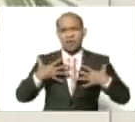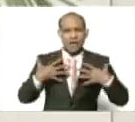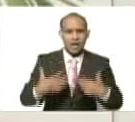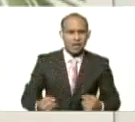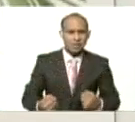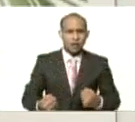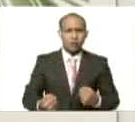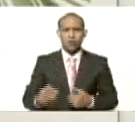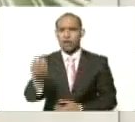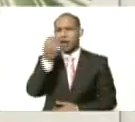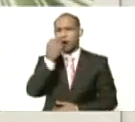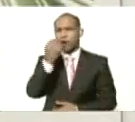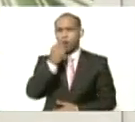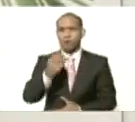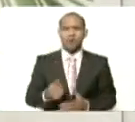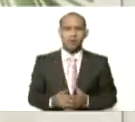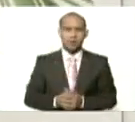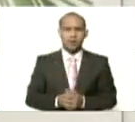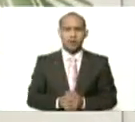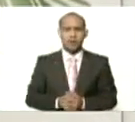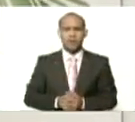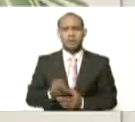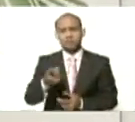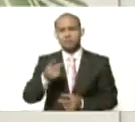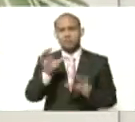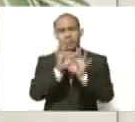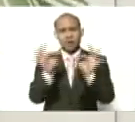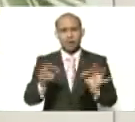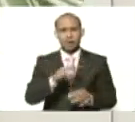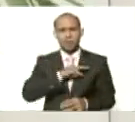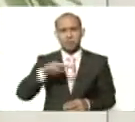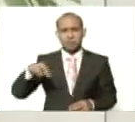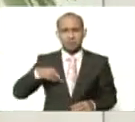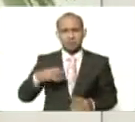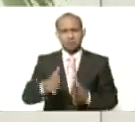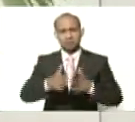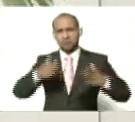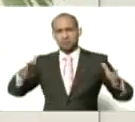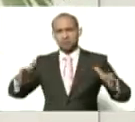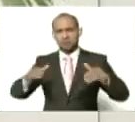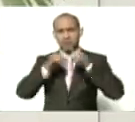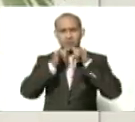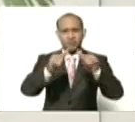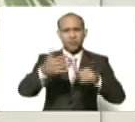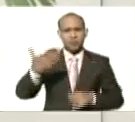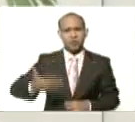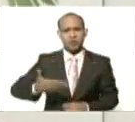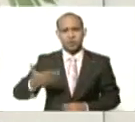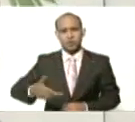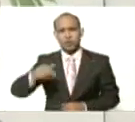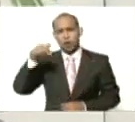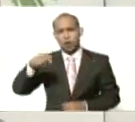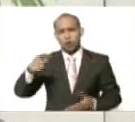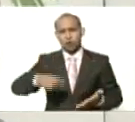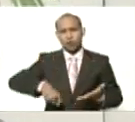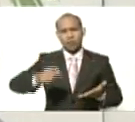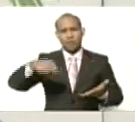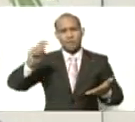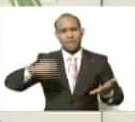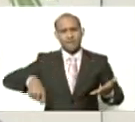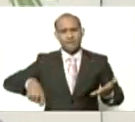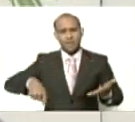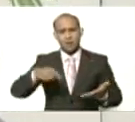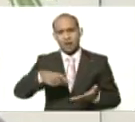soberanía agroalimentaria. Así que es una extraordinaria noticia que estemos hoy firmando